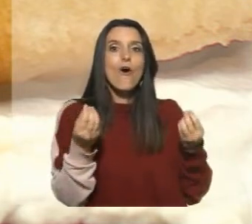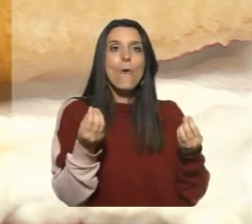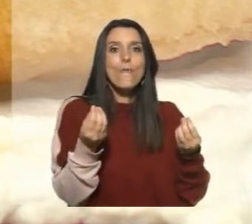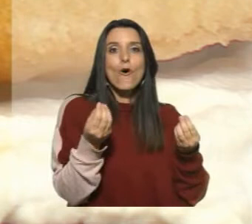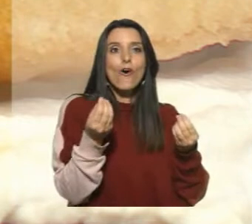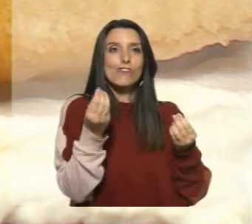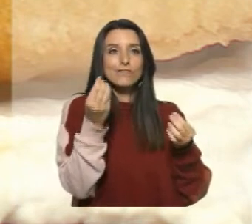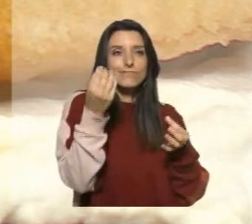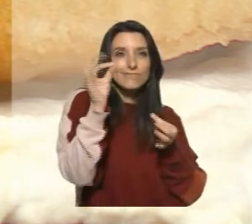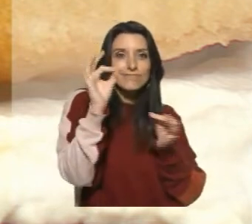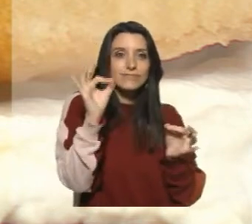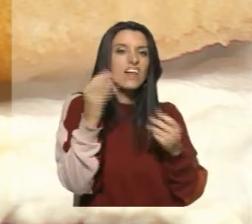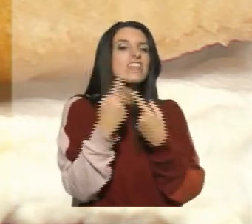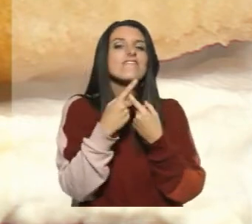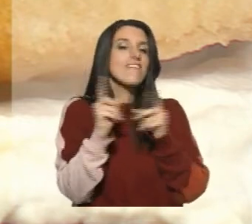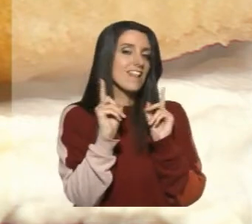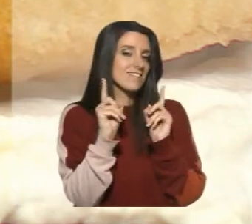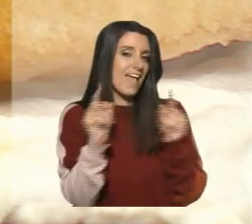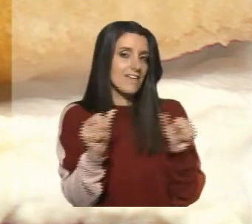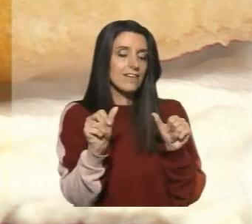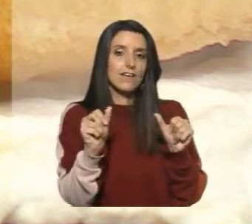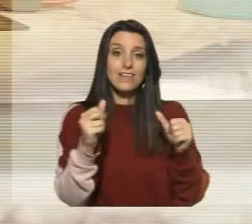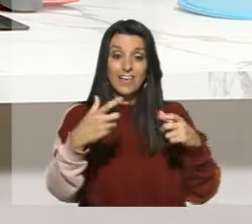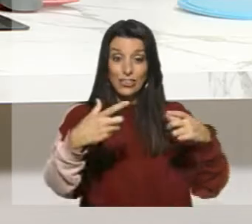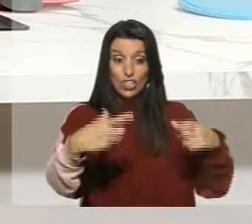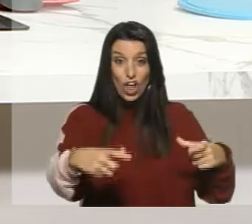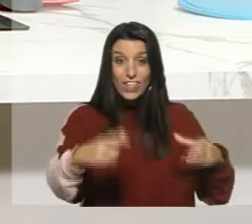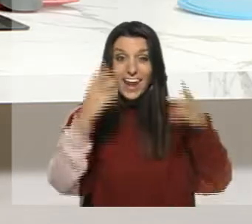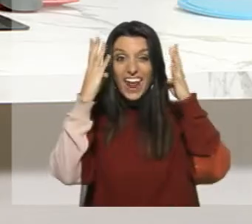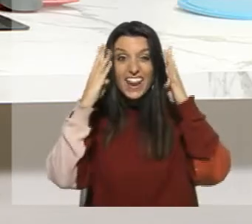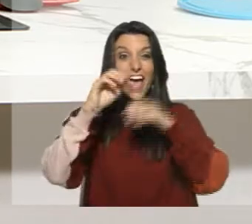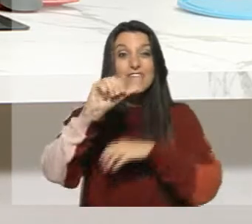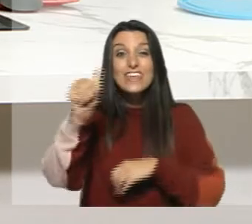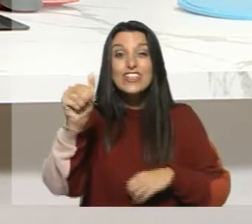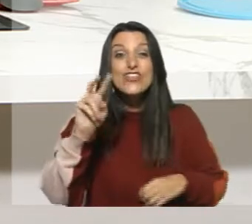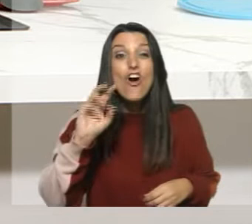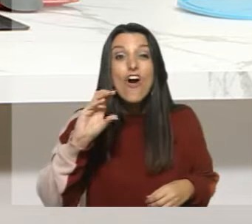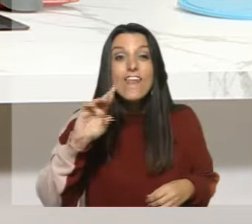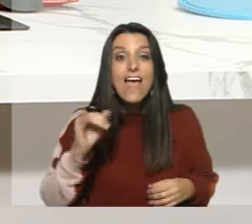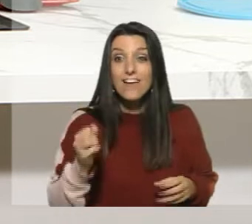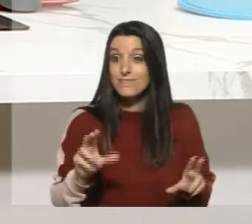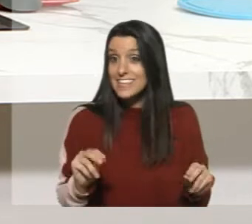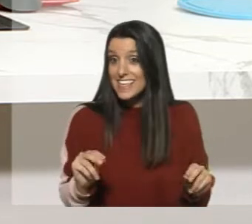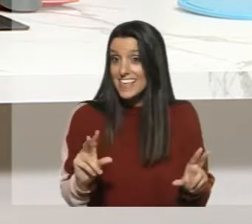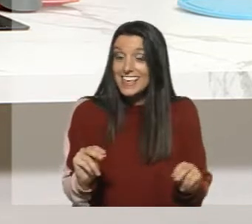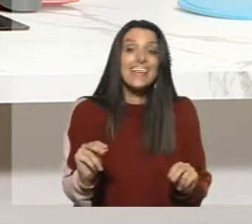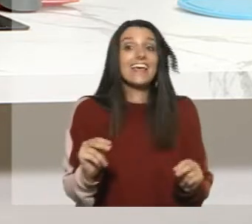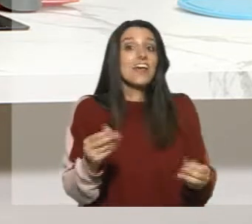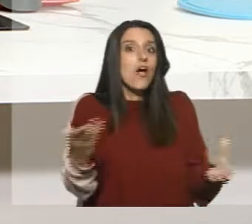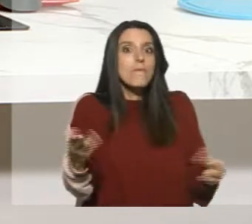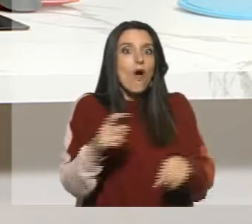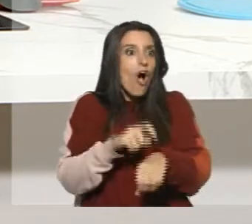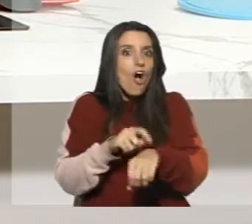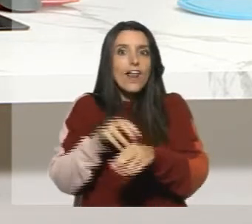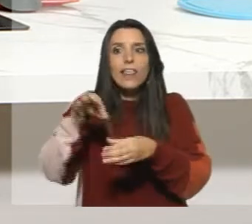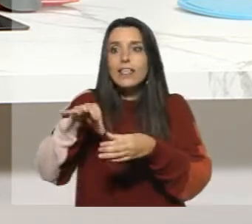tips para hacerlo un poquito diferente. Pero además, chicos, estamos hablando de la torta de la reina Victoria. La reina Victoria, a ver, para la hora de té. Claro, para la hora de té, no es